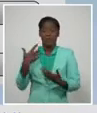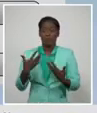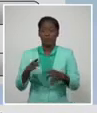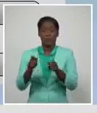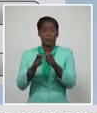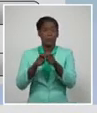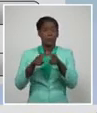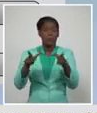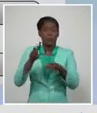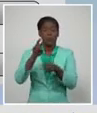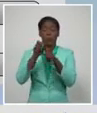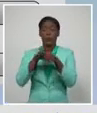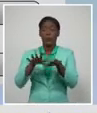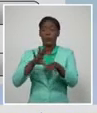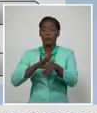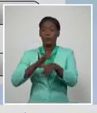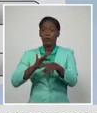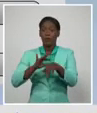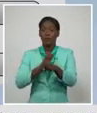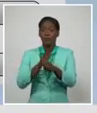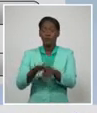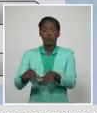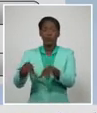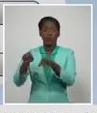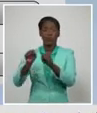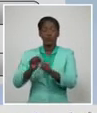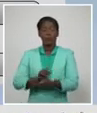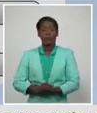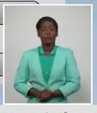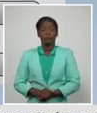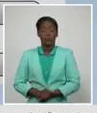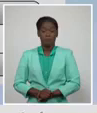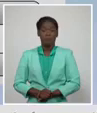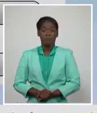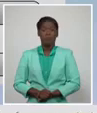57.079.907. Un número de activos también muy elevado,